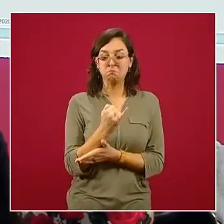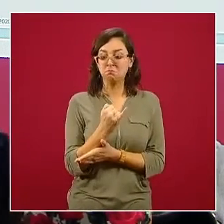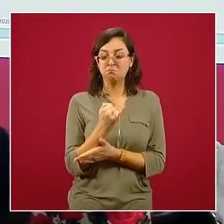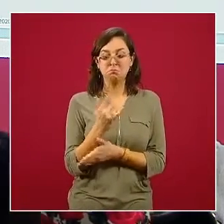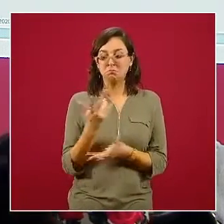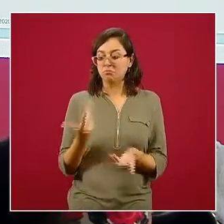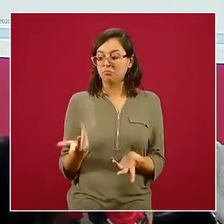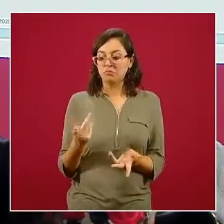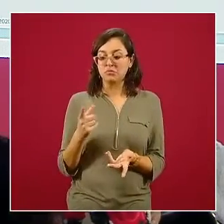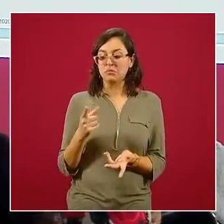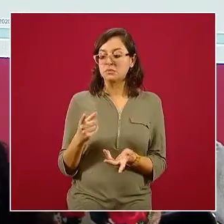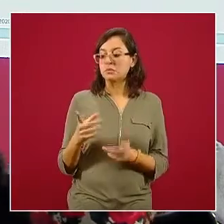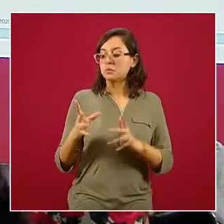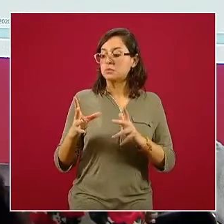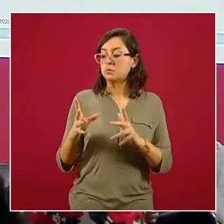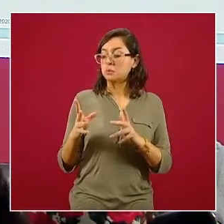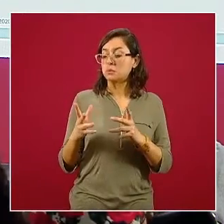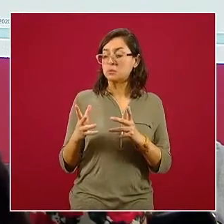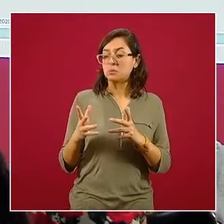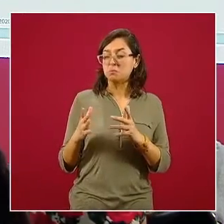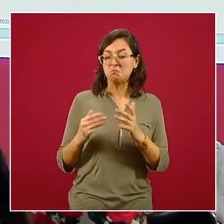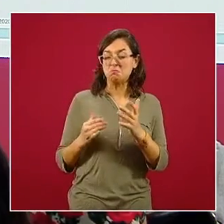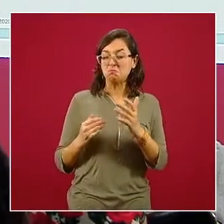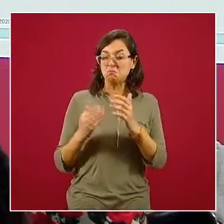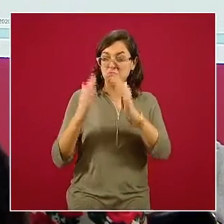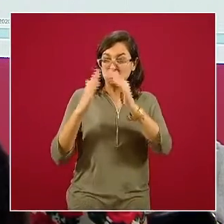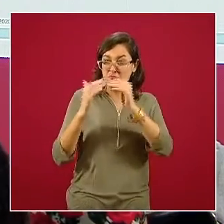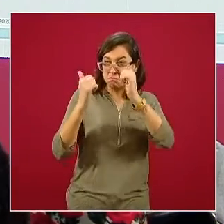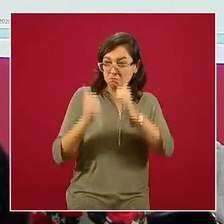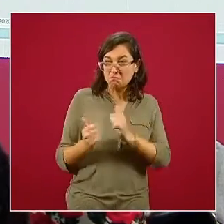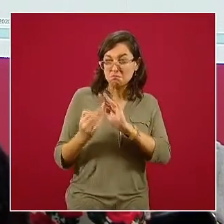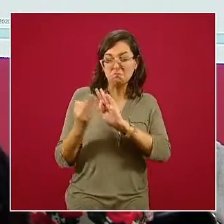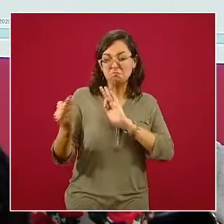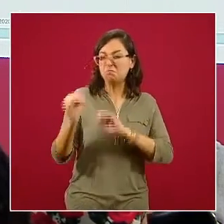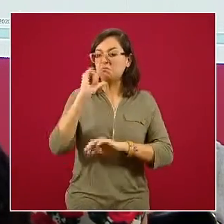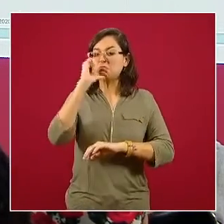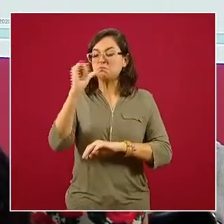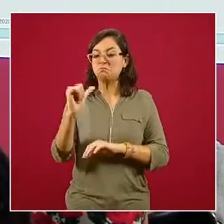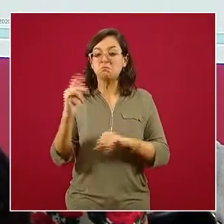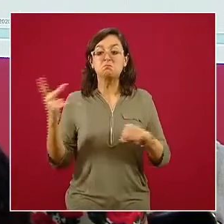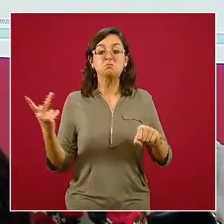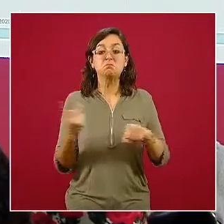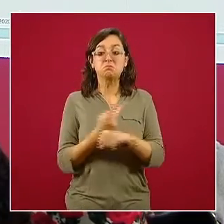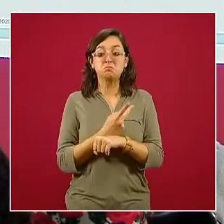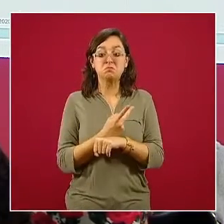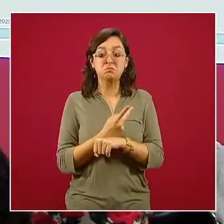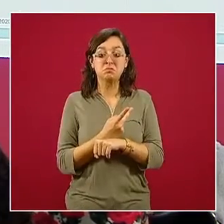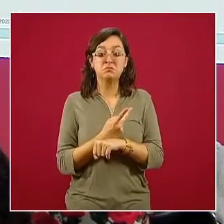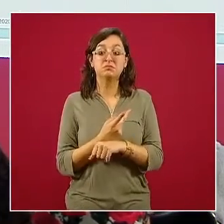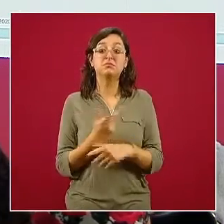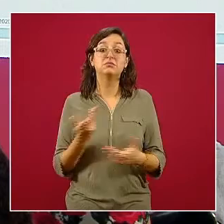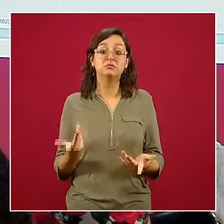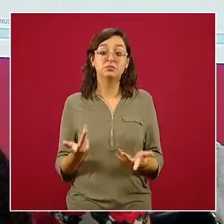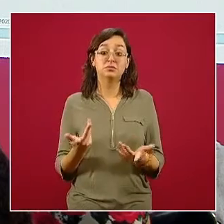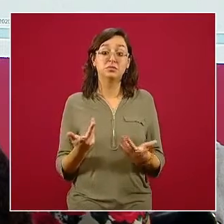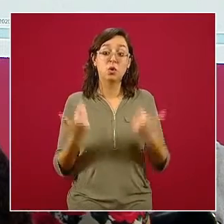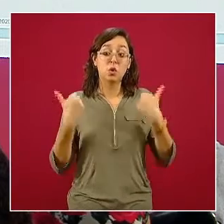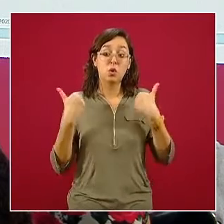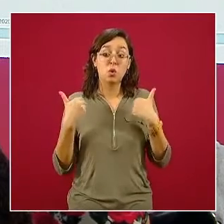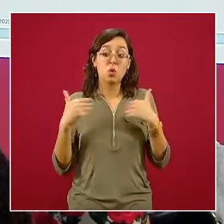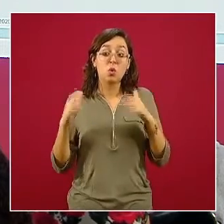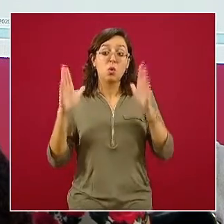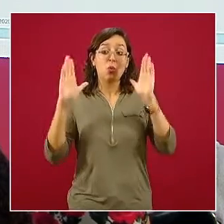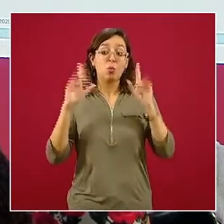cuyo tamaño, la suma de todas estas barras, que es precisamente esta, es 75% más